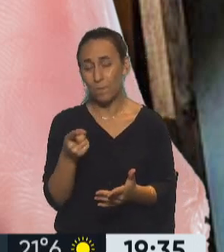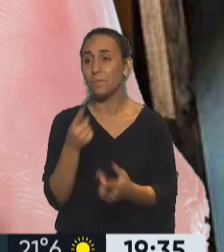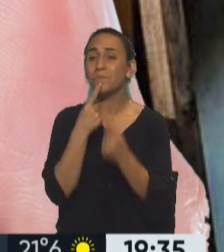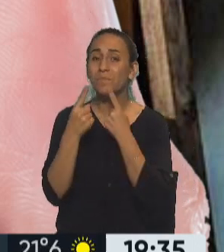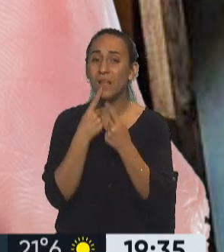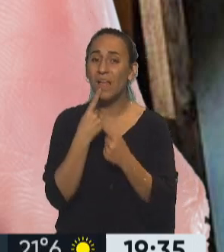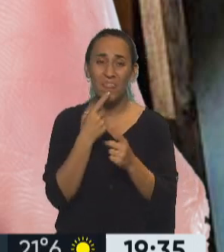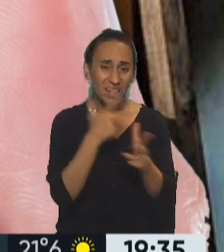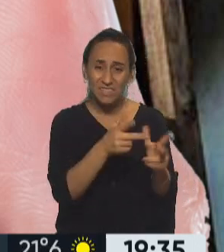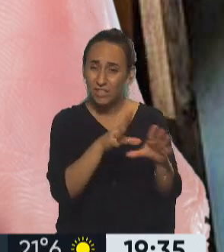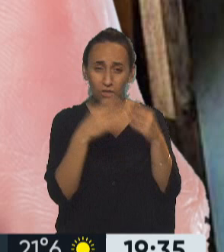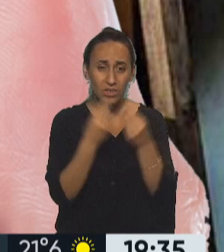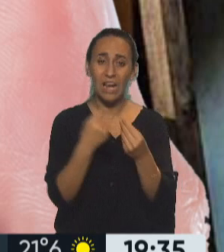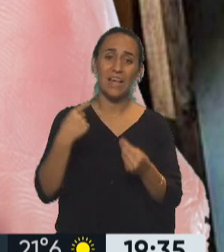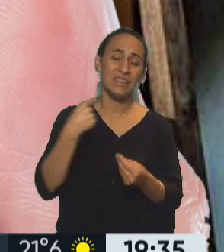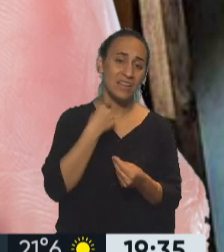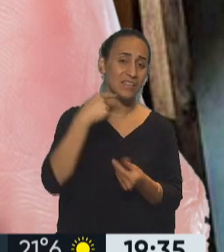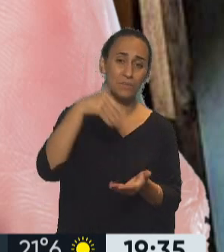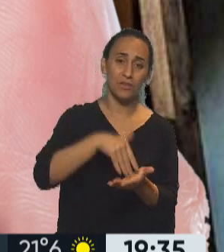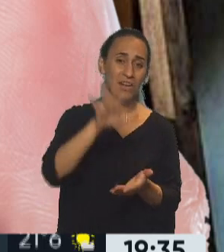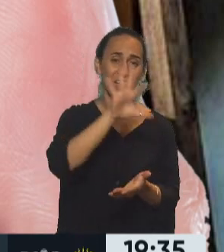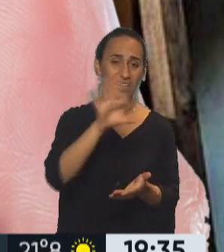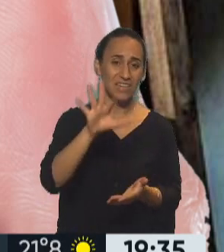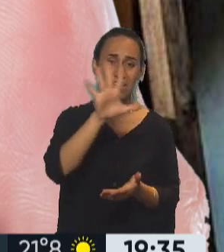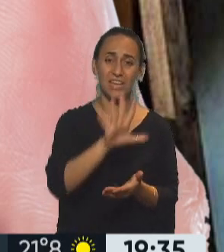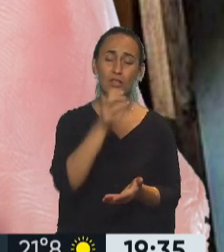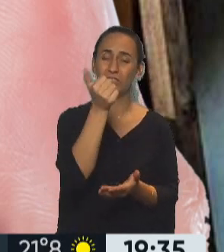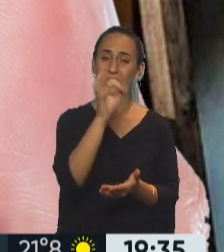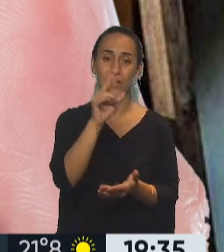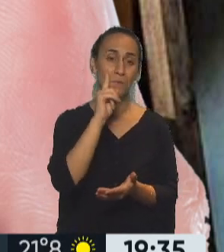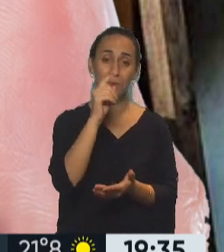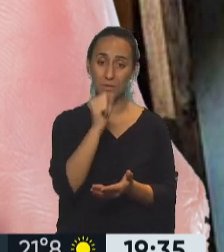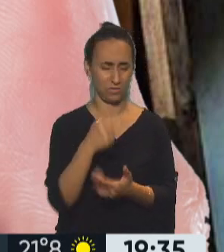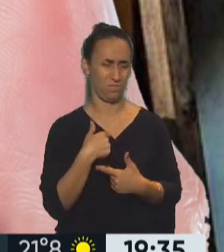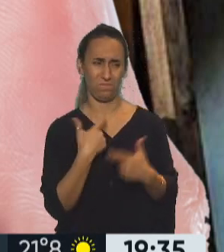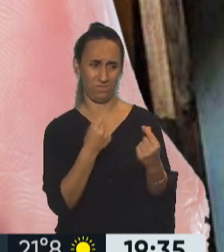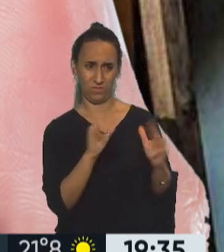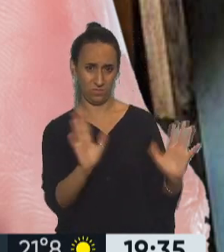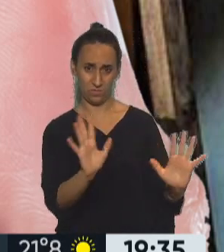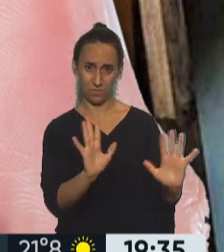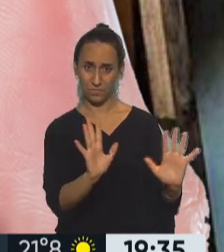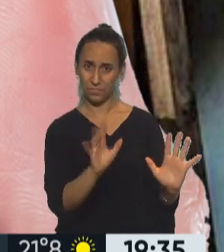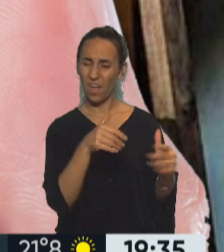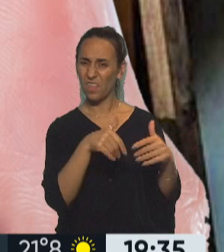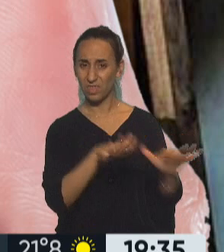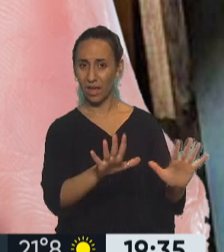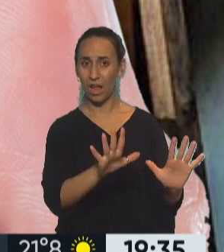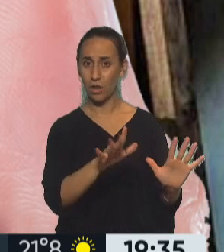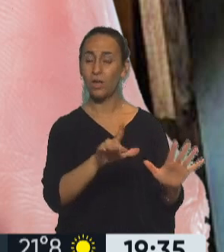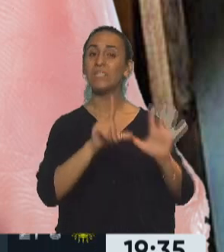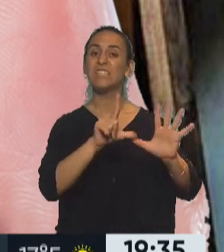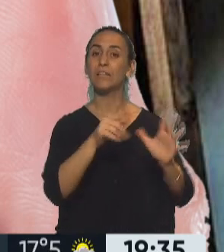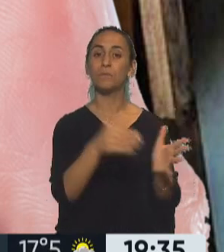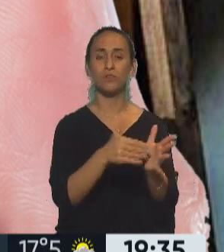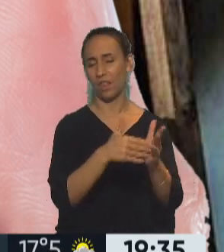monto total son 13 millones 560 mil pesos y Morelia responda no que se con los siete millones el